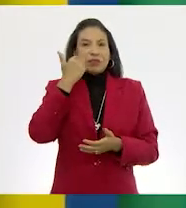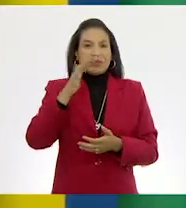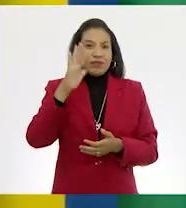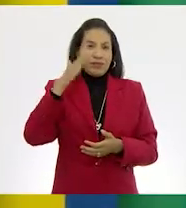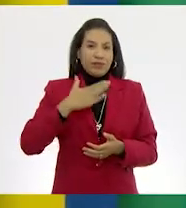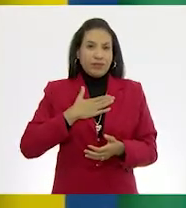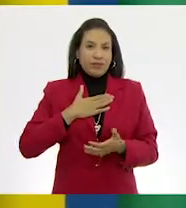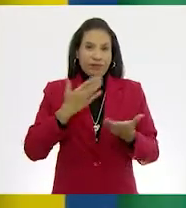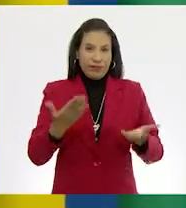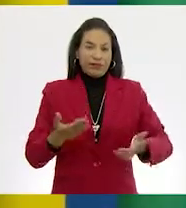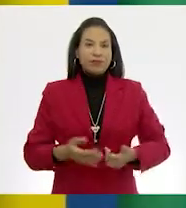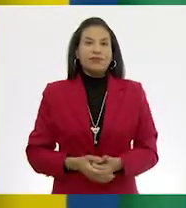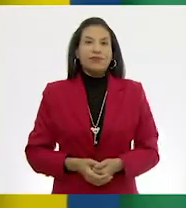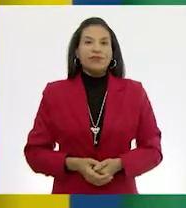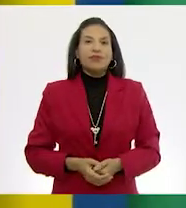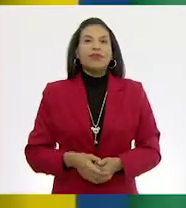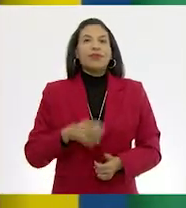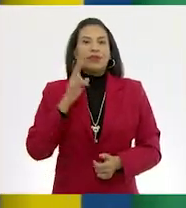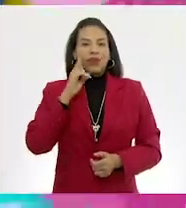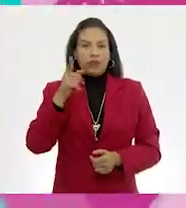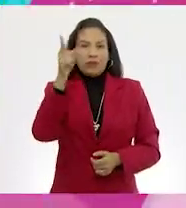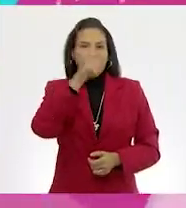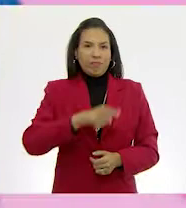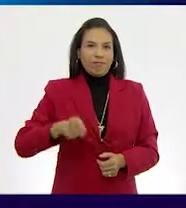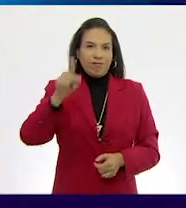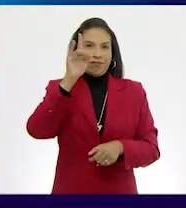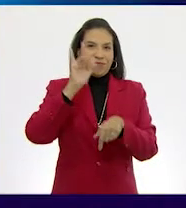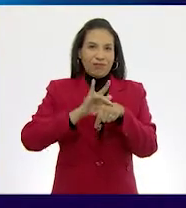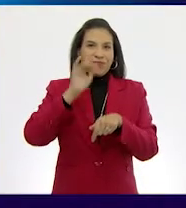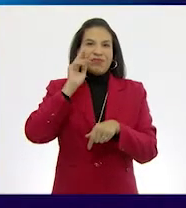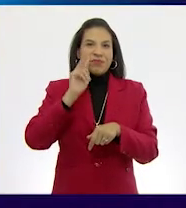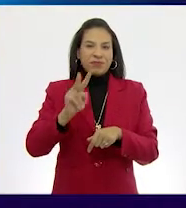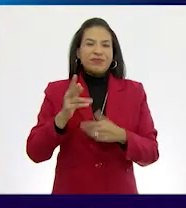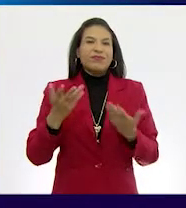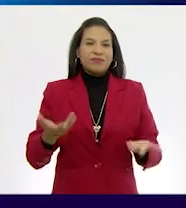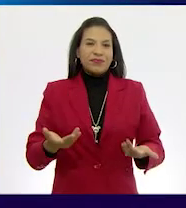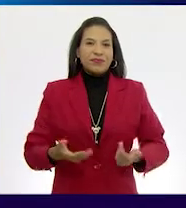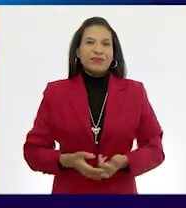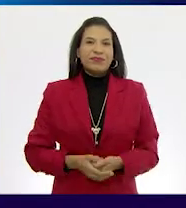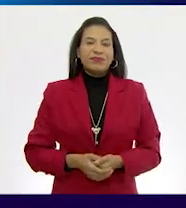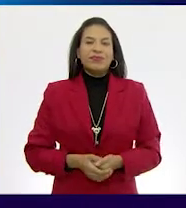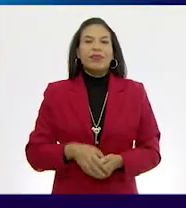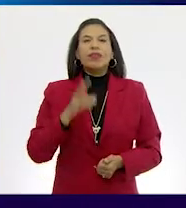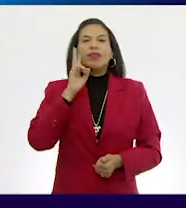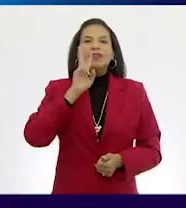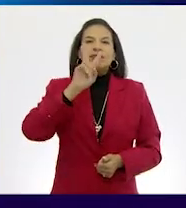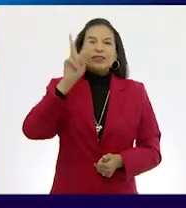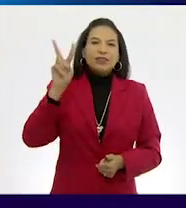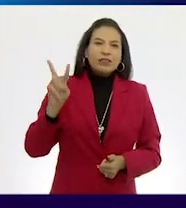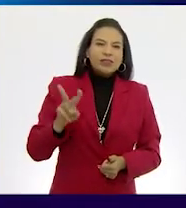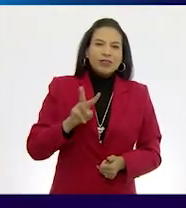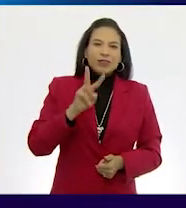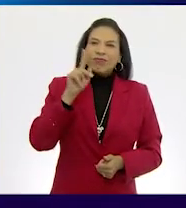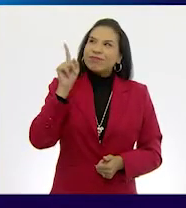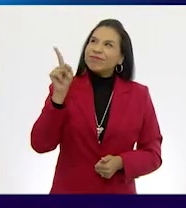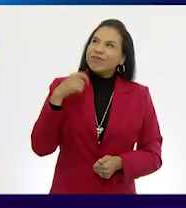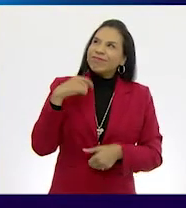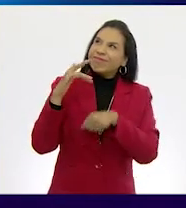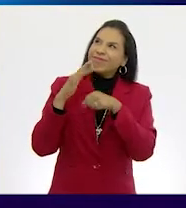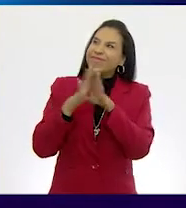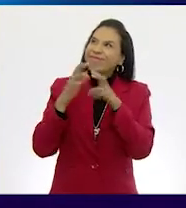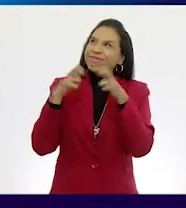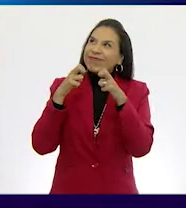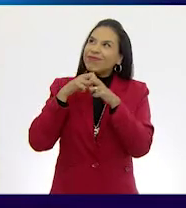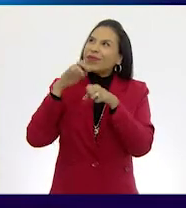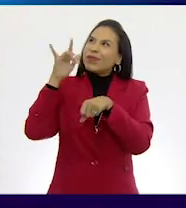más atrás y adelante vamos a girar la ruleta y giramos la ruleta vamos a observar estás nerviosa lente larga y